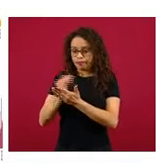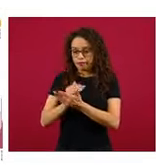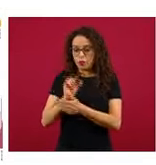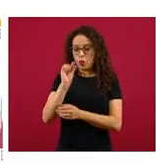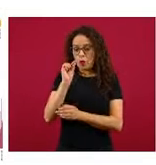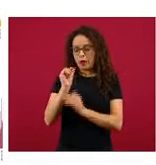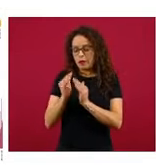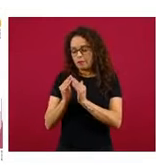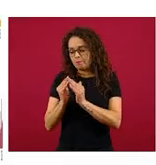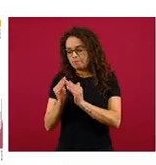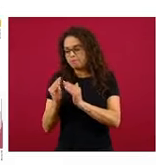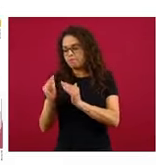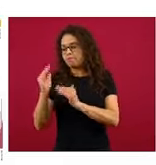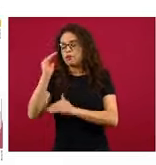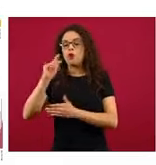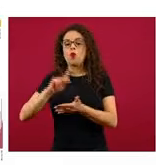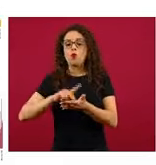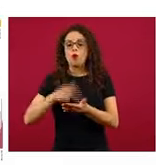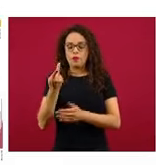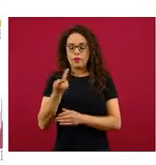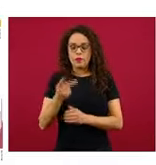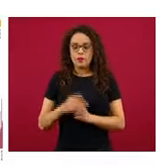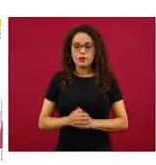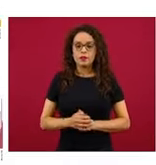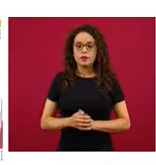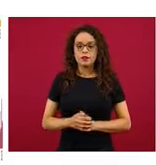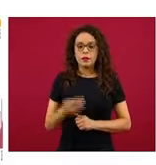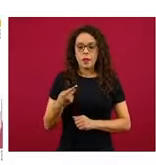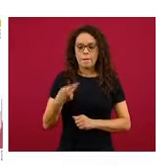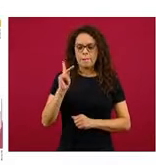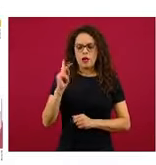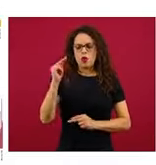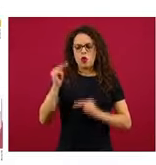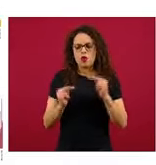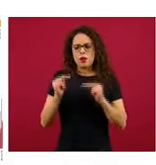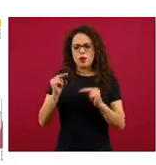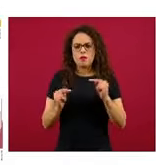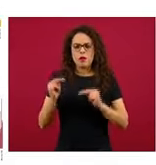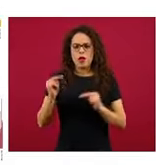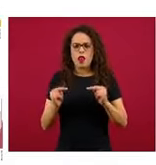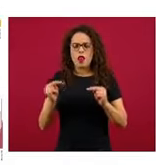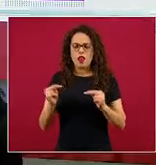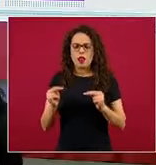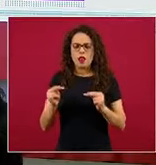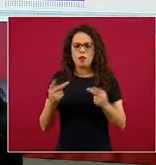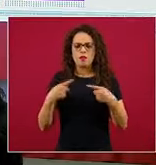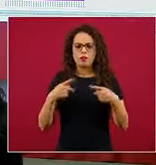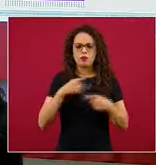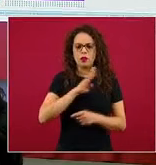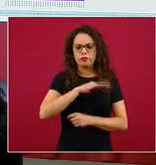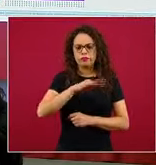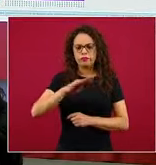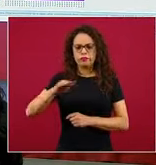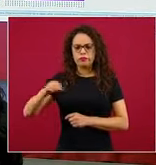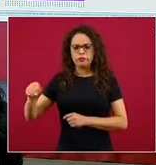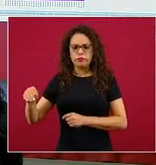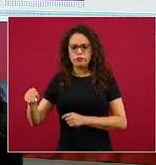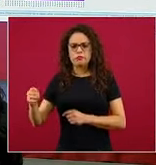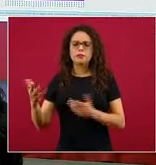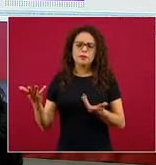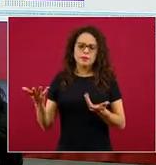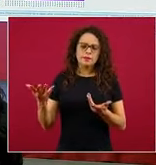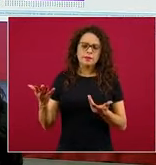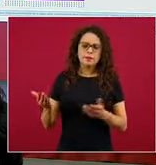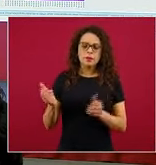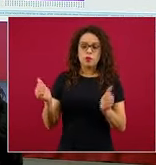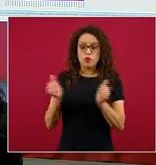tendencia ascendente, aunque se sitúa prácticamente en niveles de defunciones que han ocurrido en